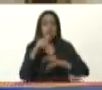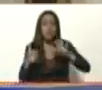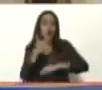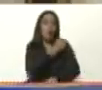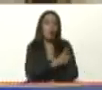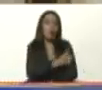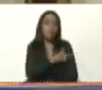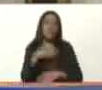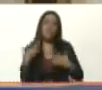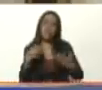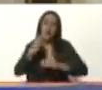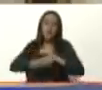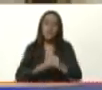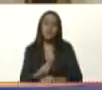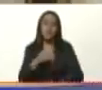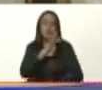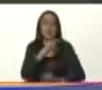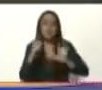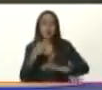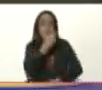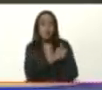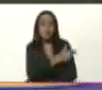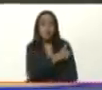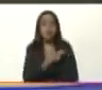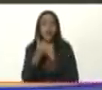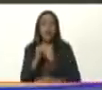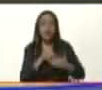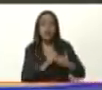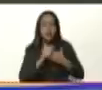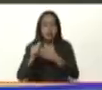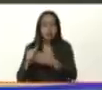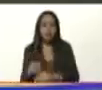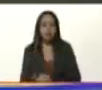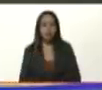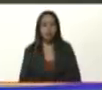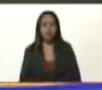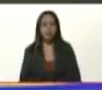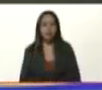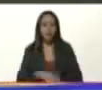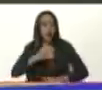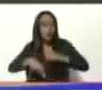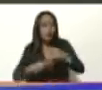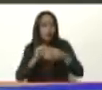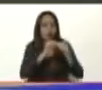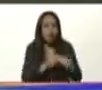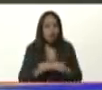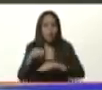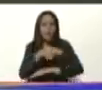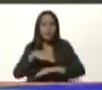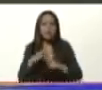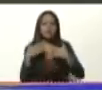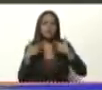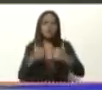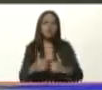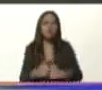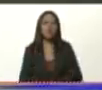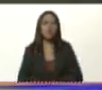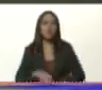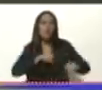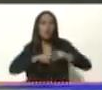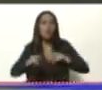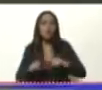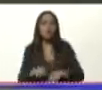¿Qué vamos a hacer en esos 46 hospitales? Bueno, hay una guía ya completa, un protocolo diseñado por el Ministerio de Salud en